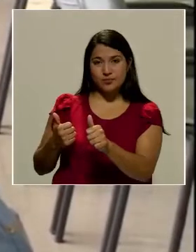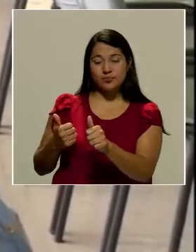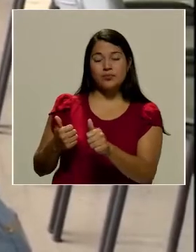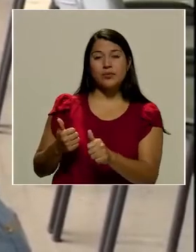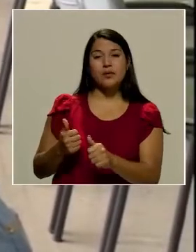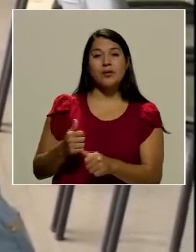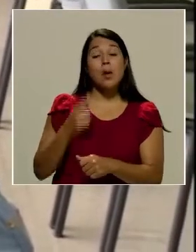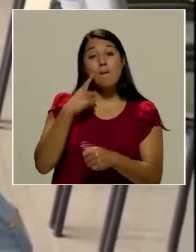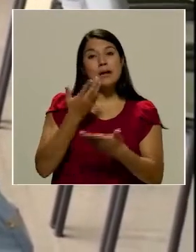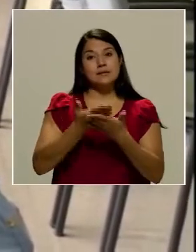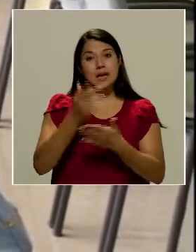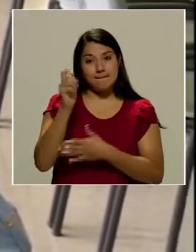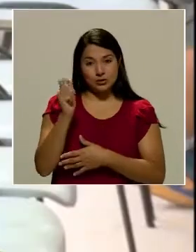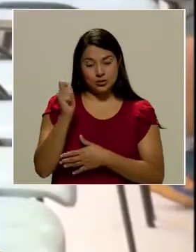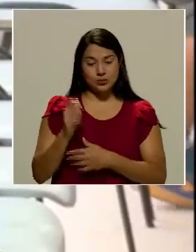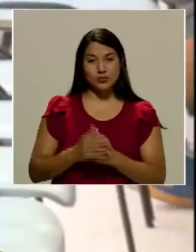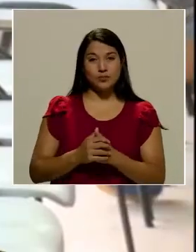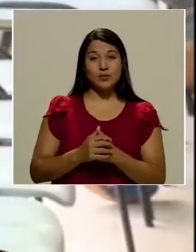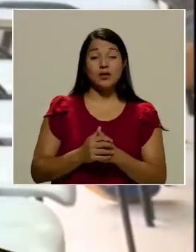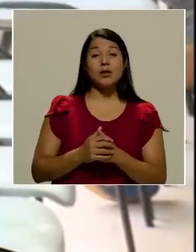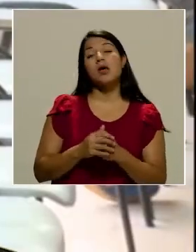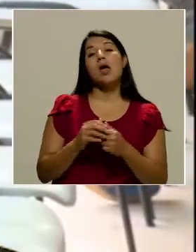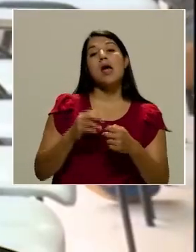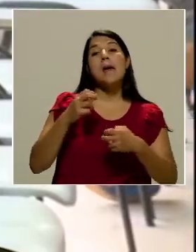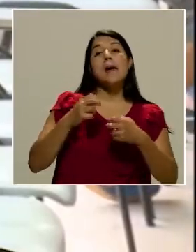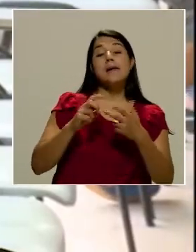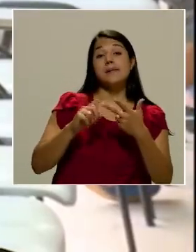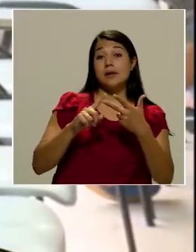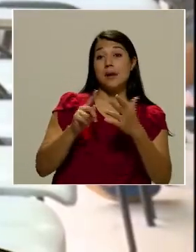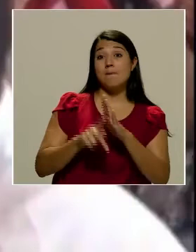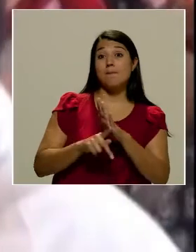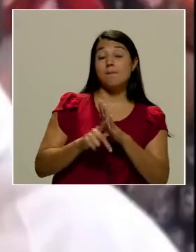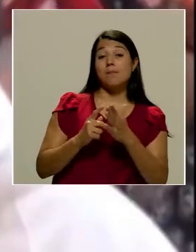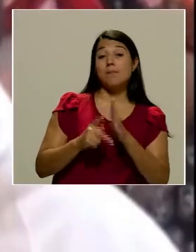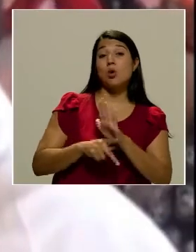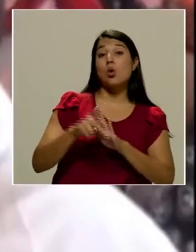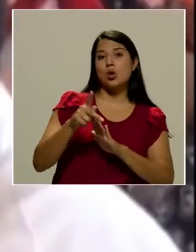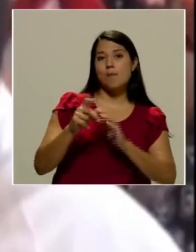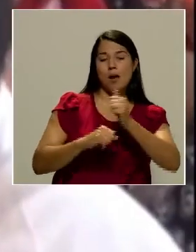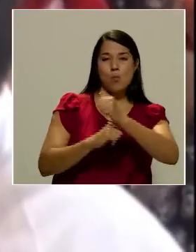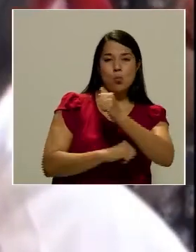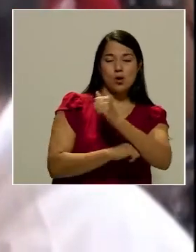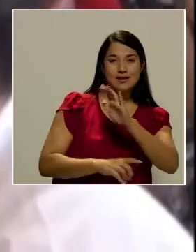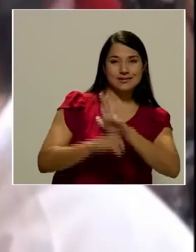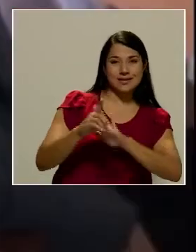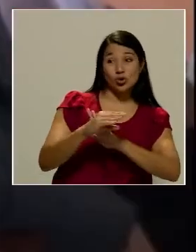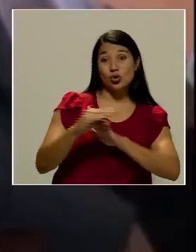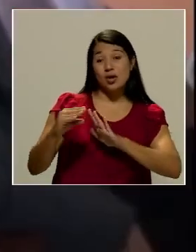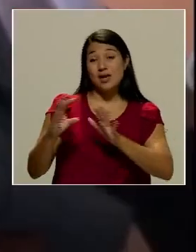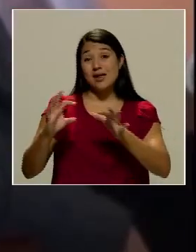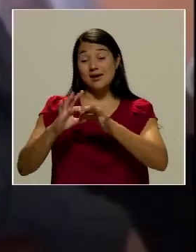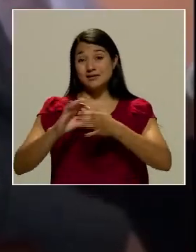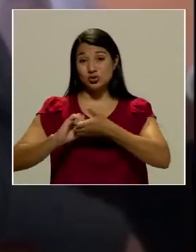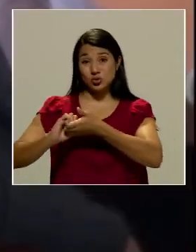pensión. El programa Construyendo Lazos de Solidaridad y Puente al Desarrollo también hacen transferencias a las personas